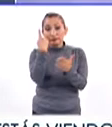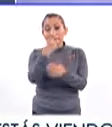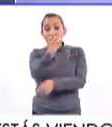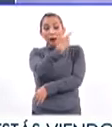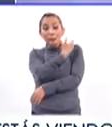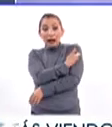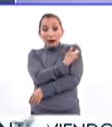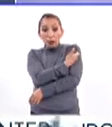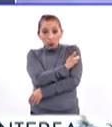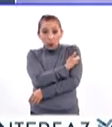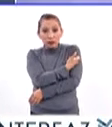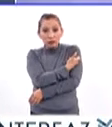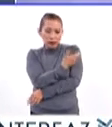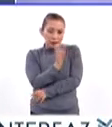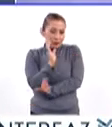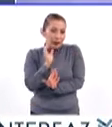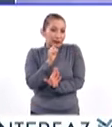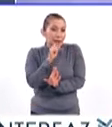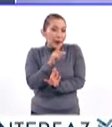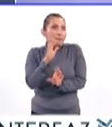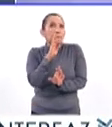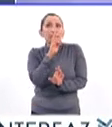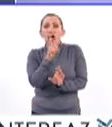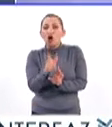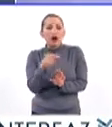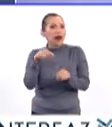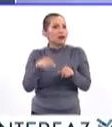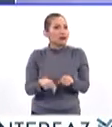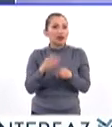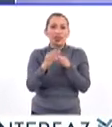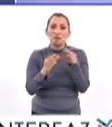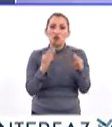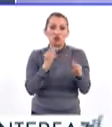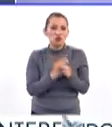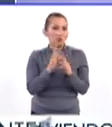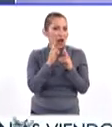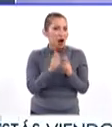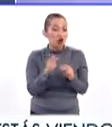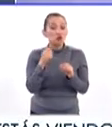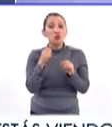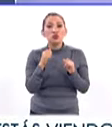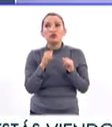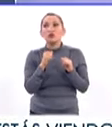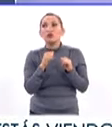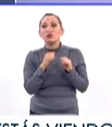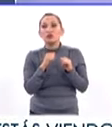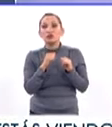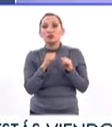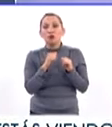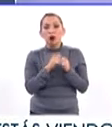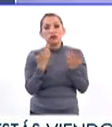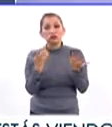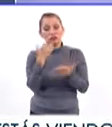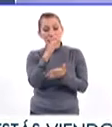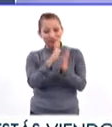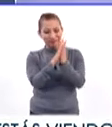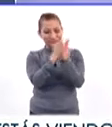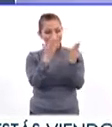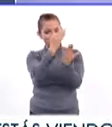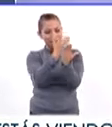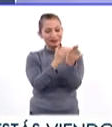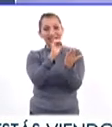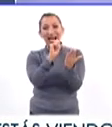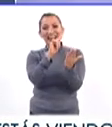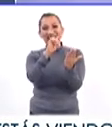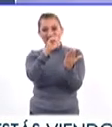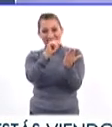vacunación, que dicho sea de paso es de los mejores que tenemos en el mundo, con una cartilla de